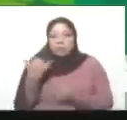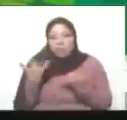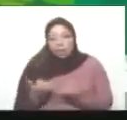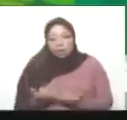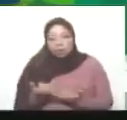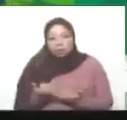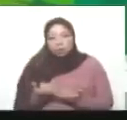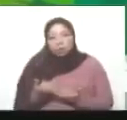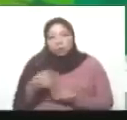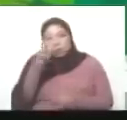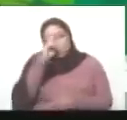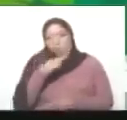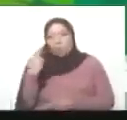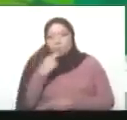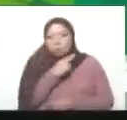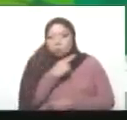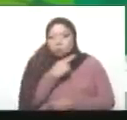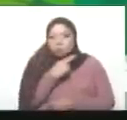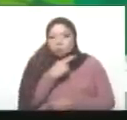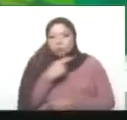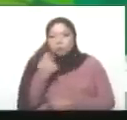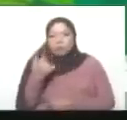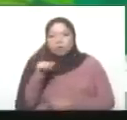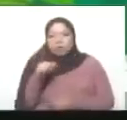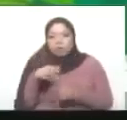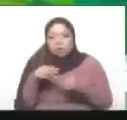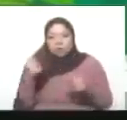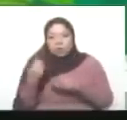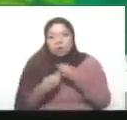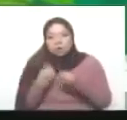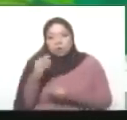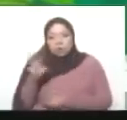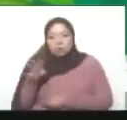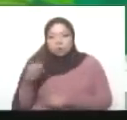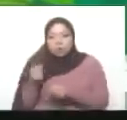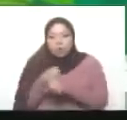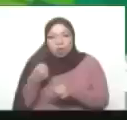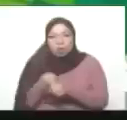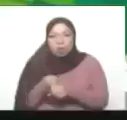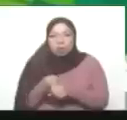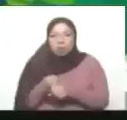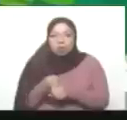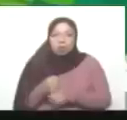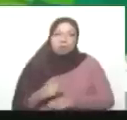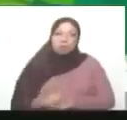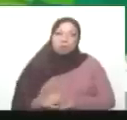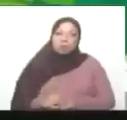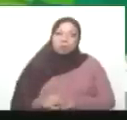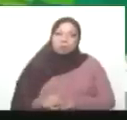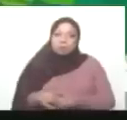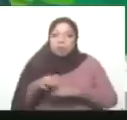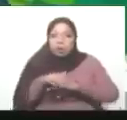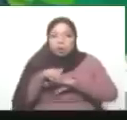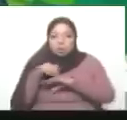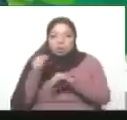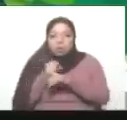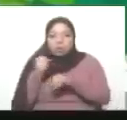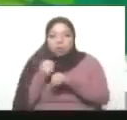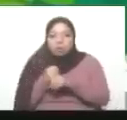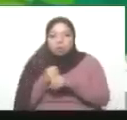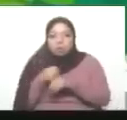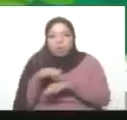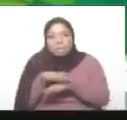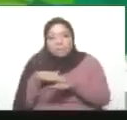es el ocupante de las tierras de la Guyana ezequiva es el gobierno de Reino Unido La